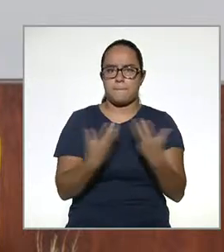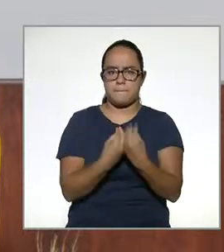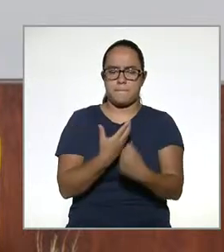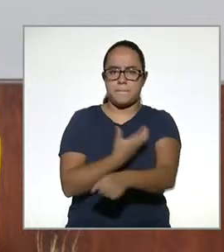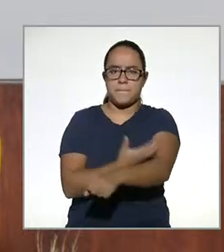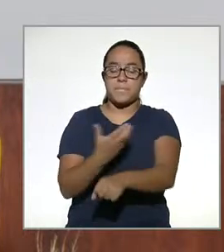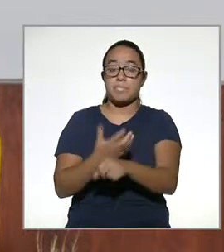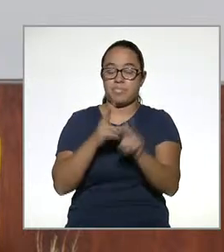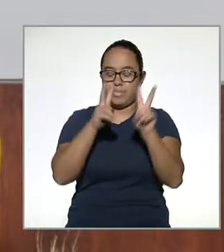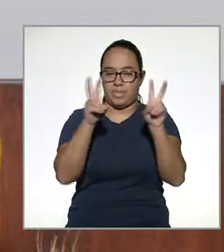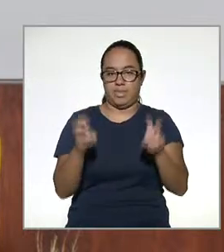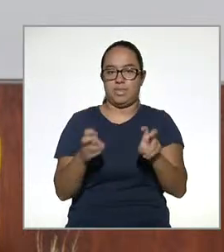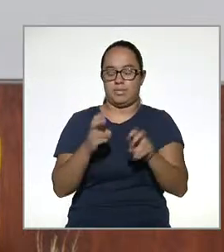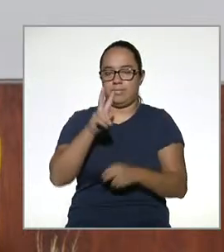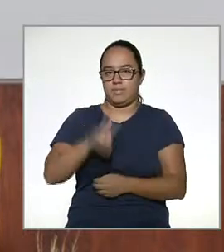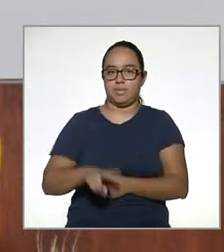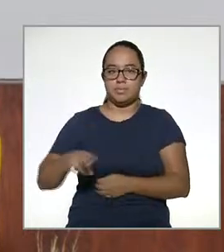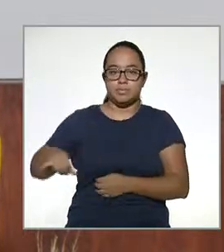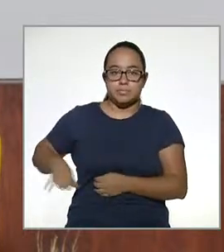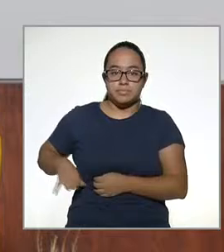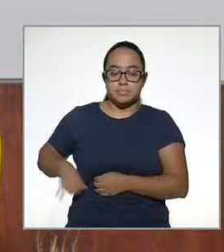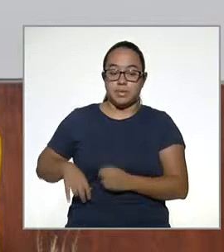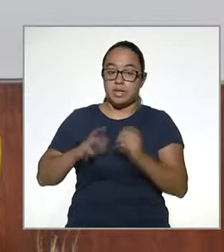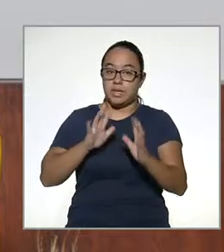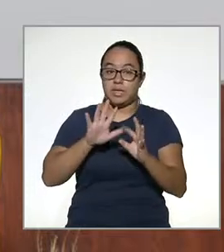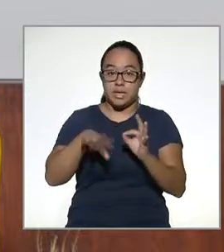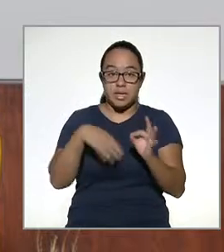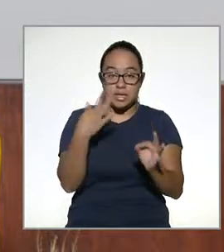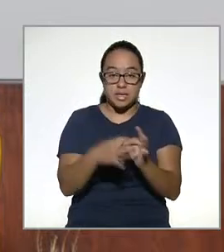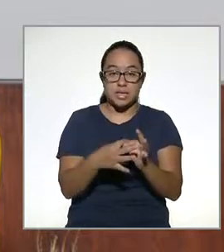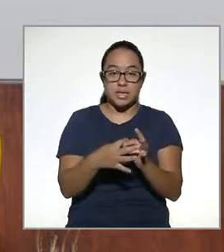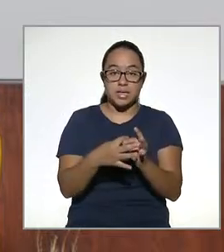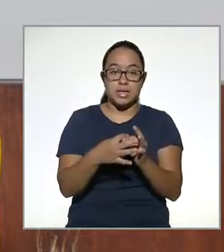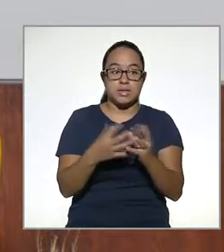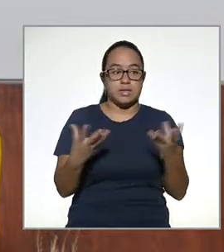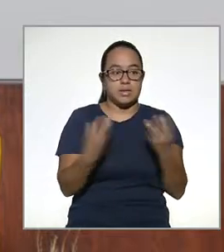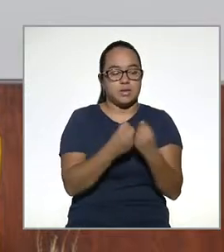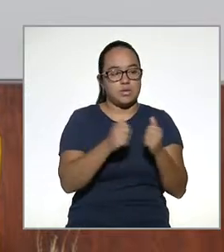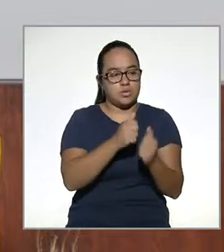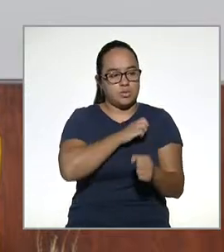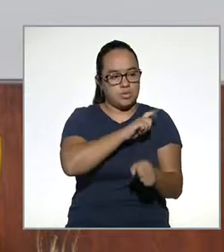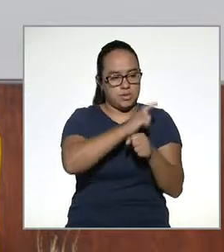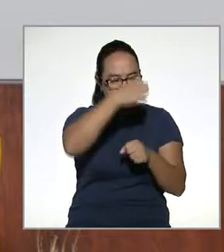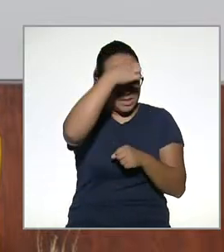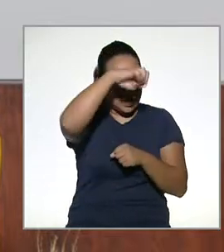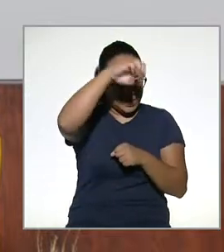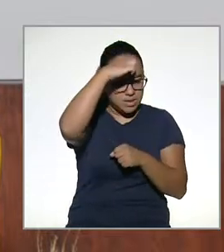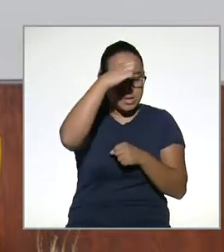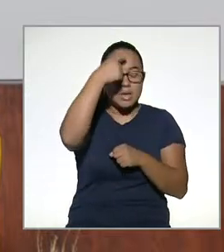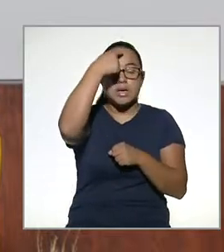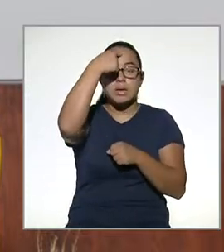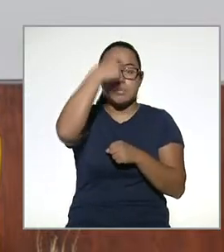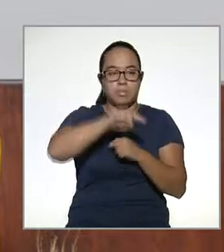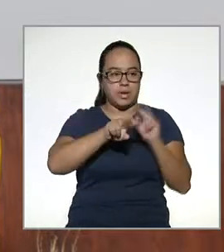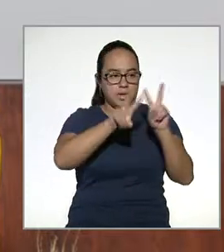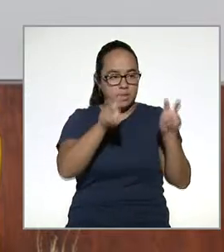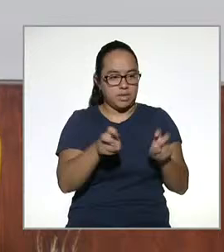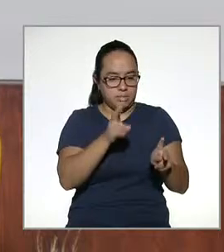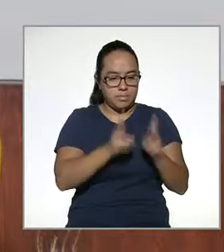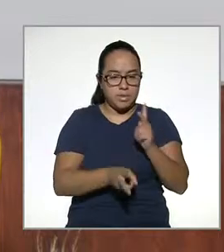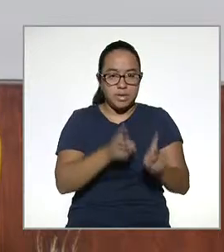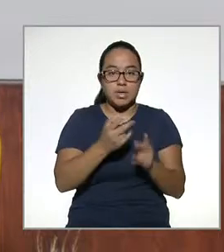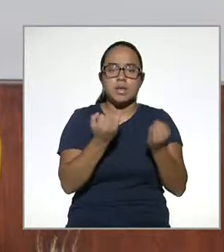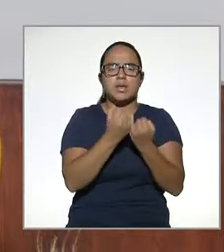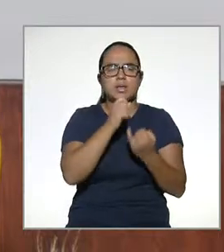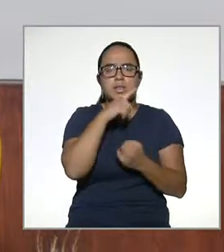con nosotros. El tema va a estar muy interesante y ya estamos listos, listas aquí con nuestros especialistas para tratar este tema y sobre todo